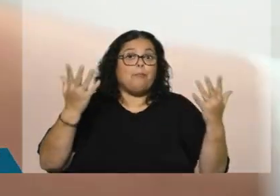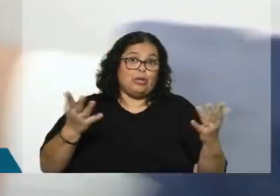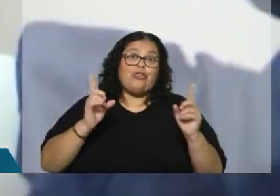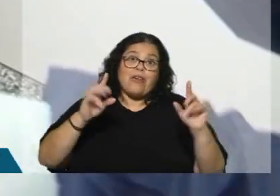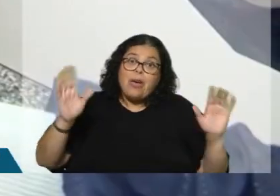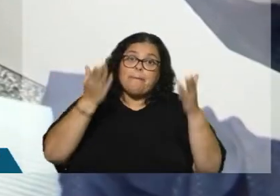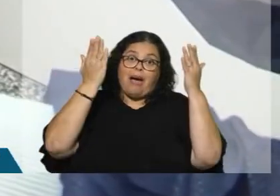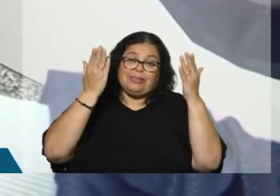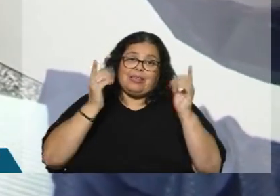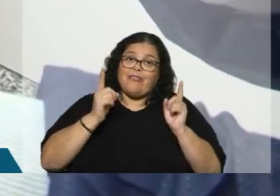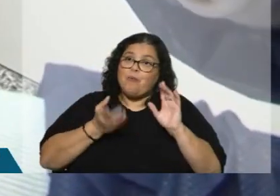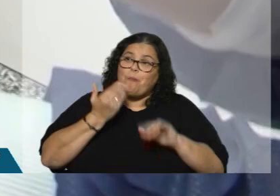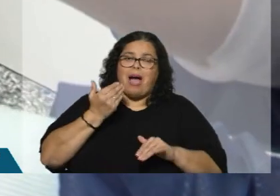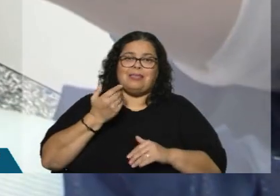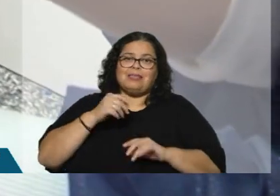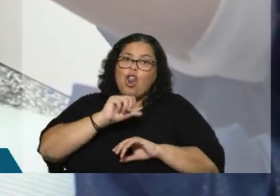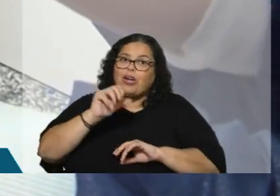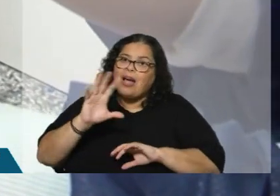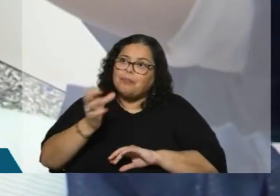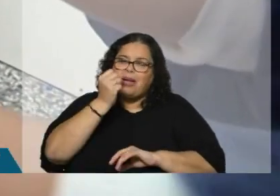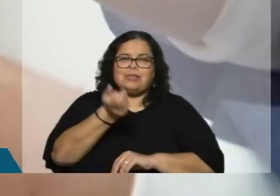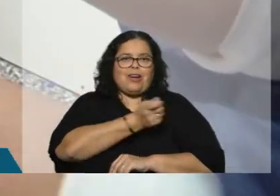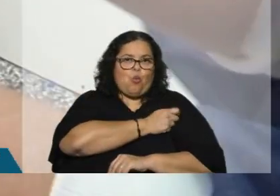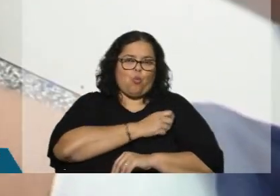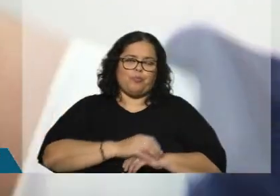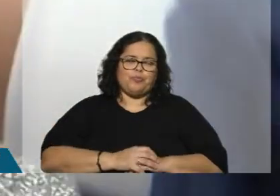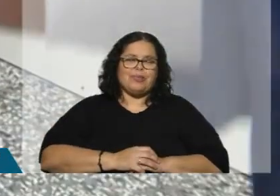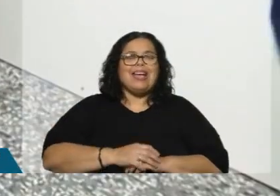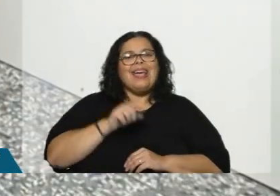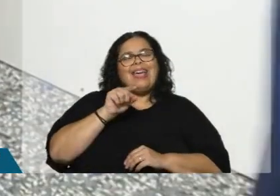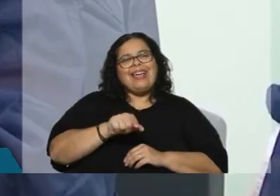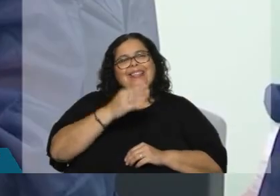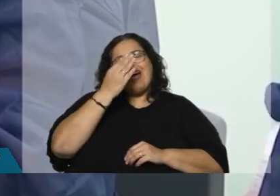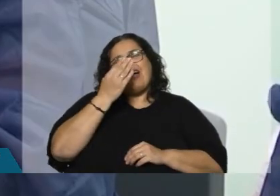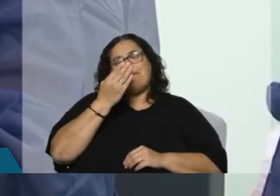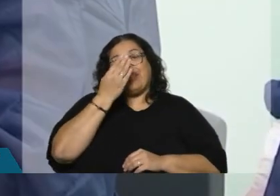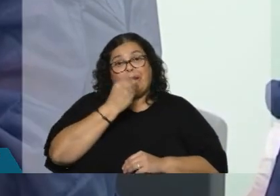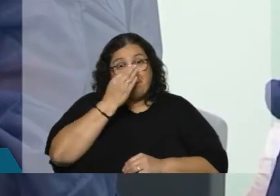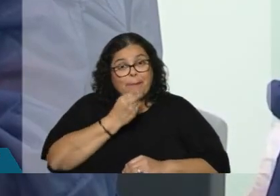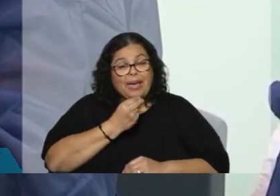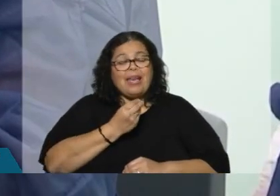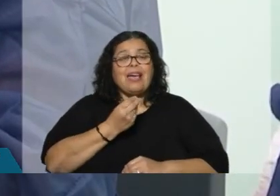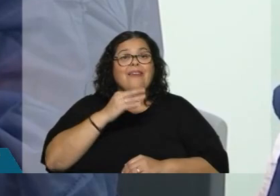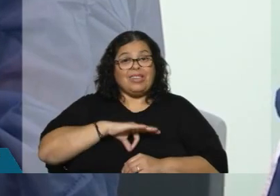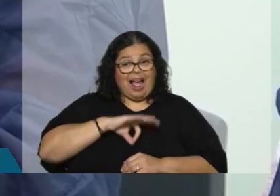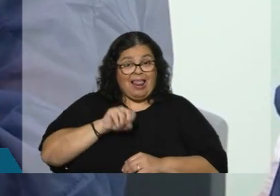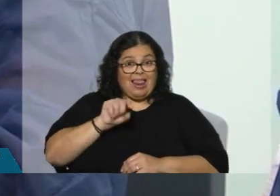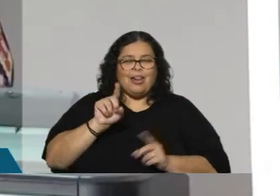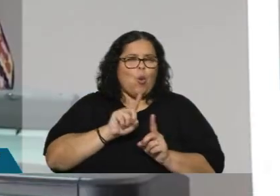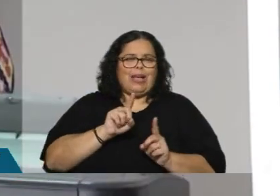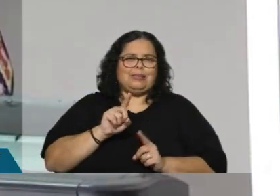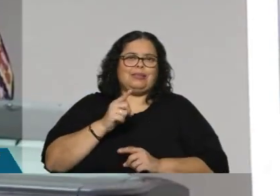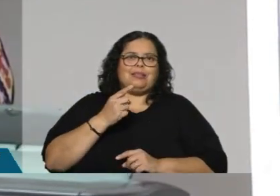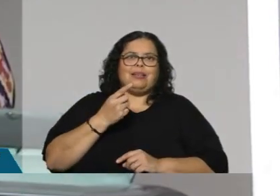que intensificar. Esto no es un subtipo viral desconocido para la población de Uruguay. De